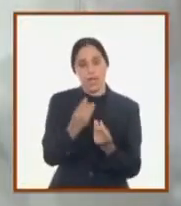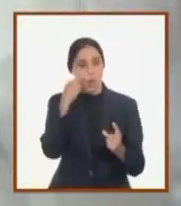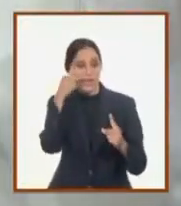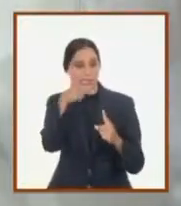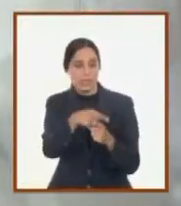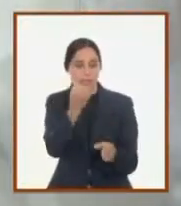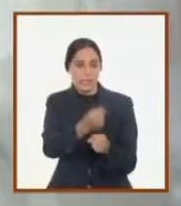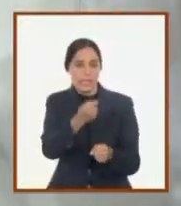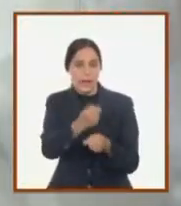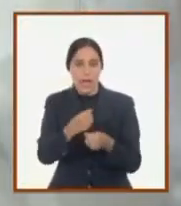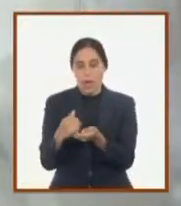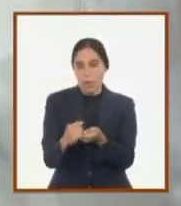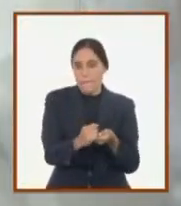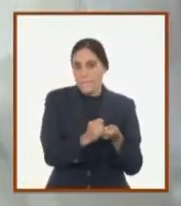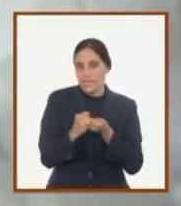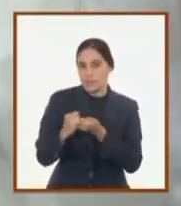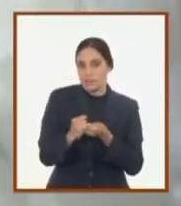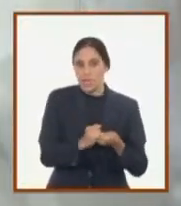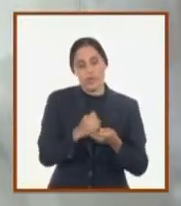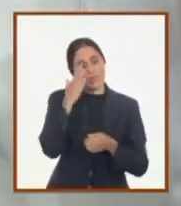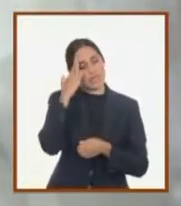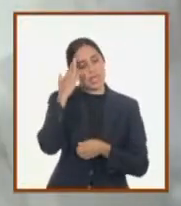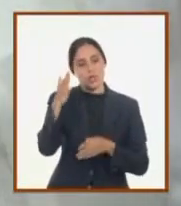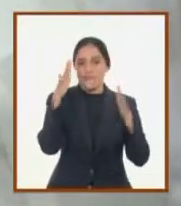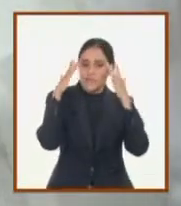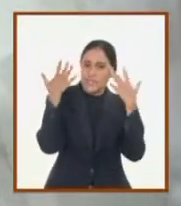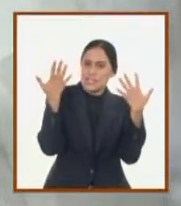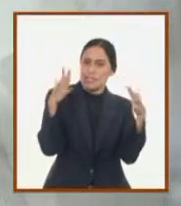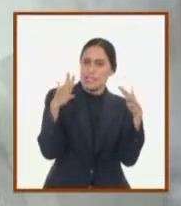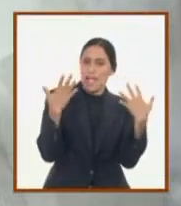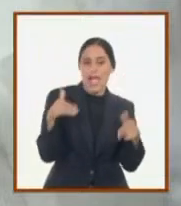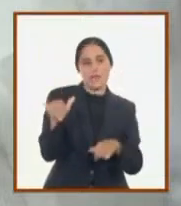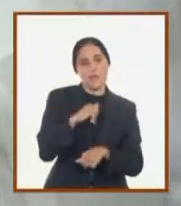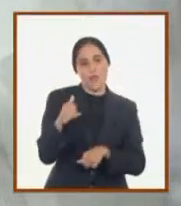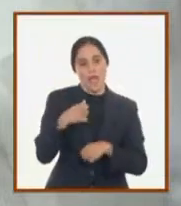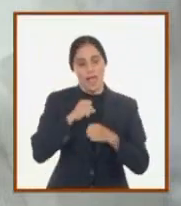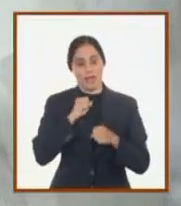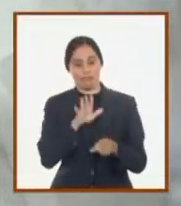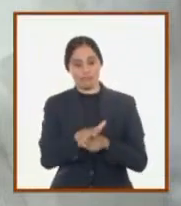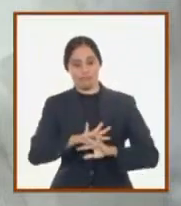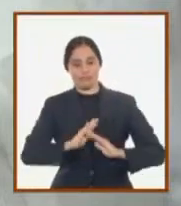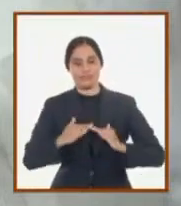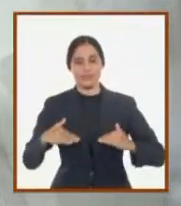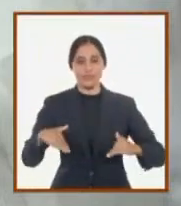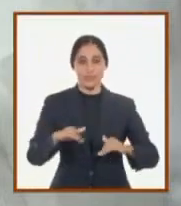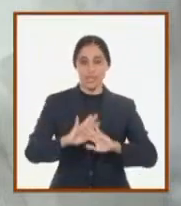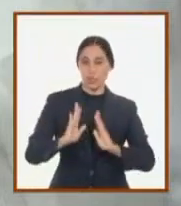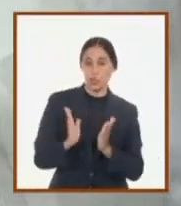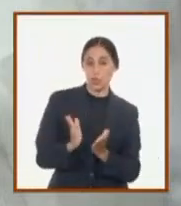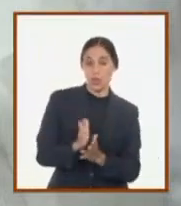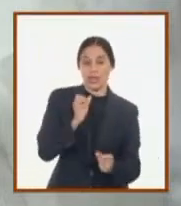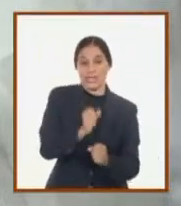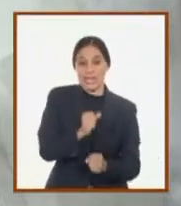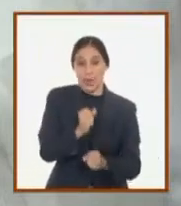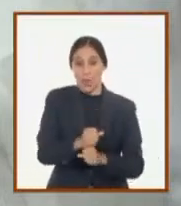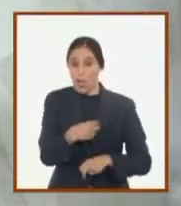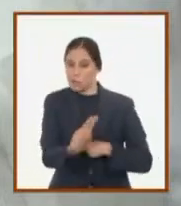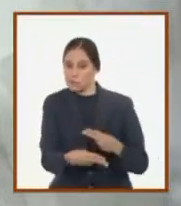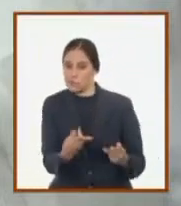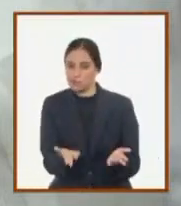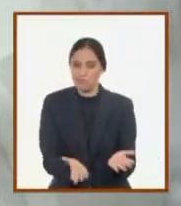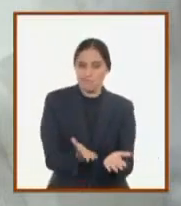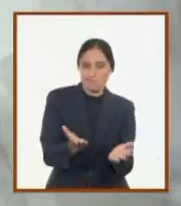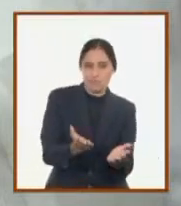acompaña que también quiero saludar y felicitar desde la mesa eh por el trabajo que hoy realizan y la